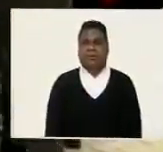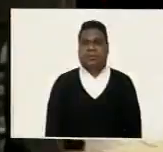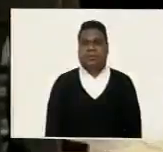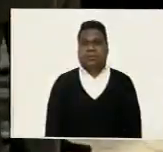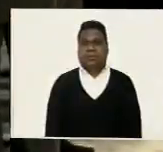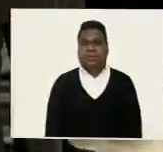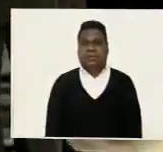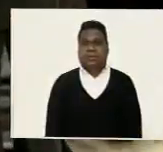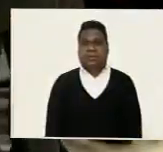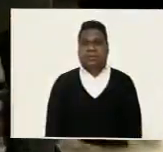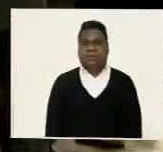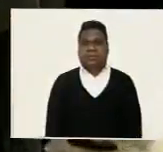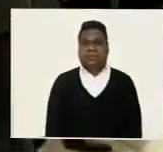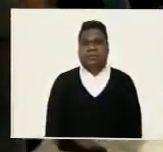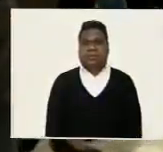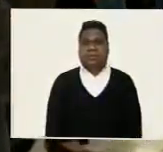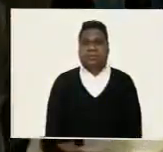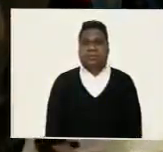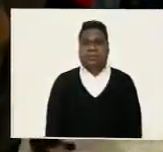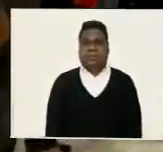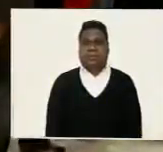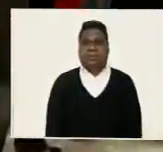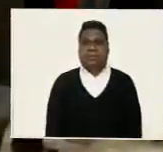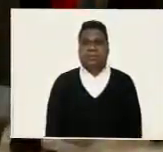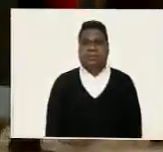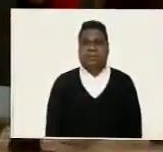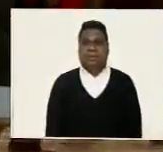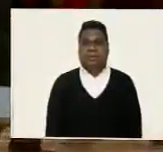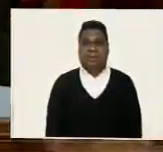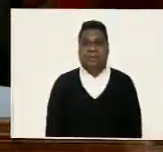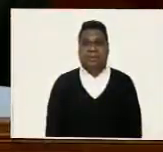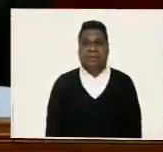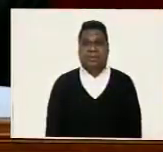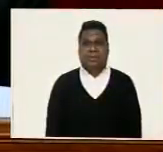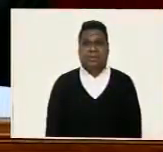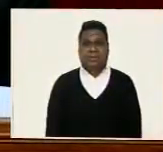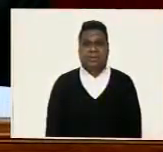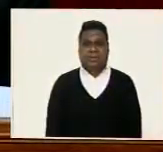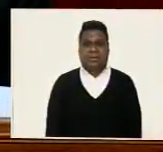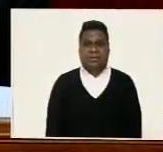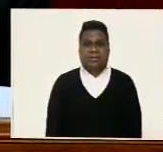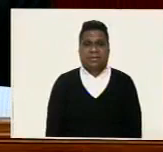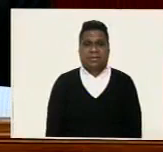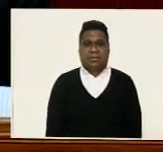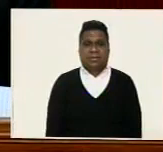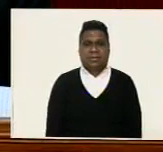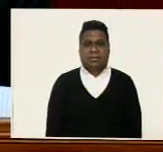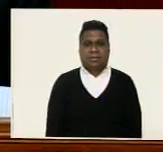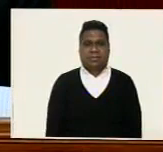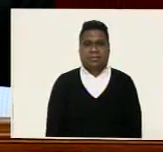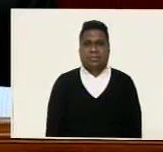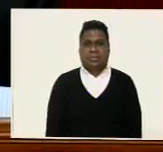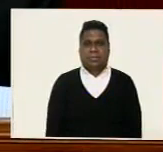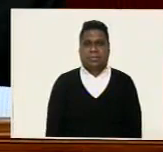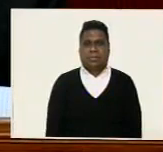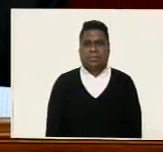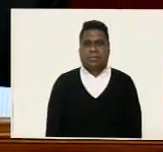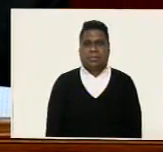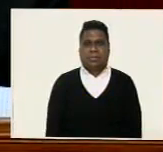constituyente de la Juventud Bolivariana. Tiene la palabra constituyente Óscar Alvarado.